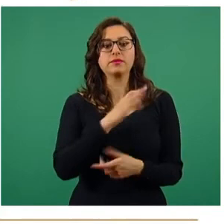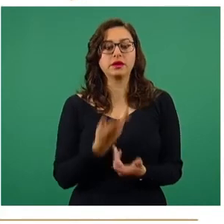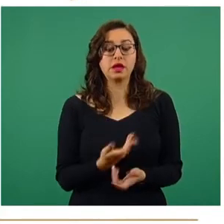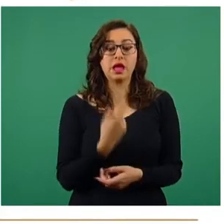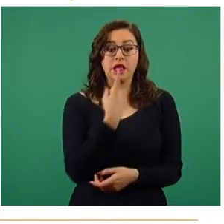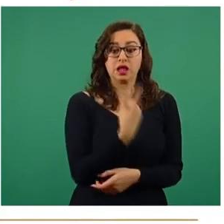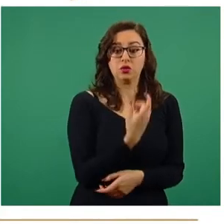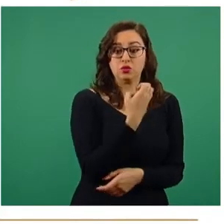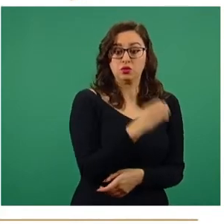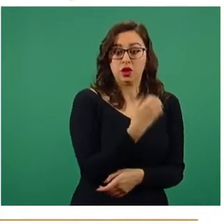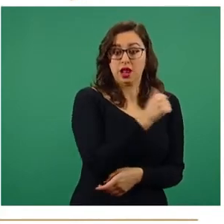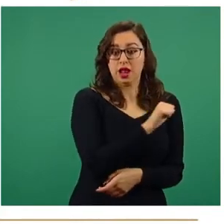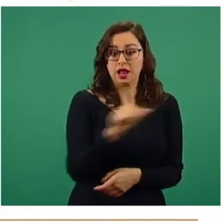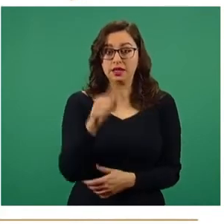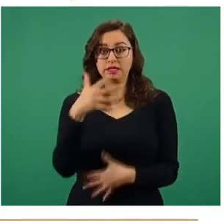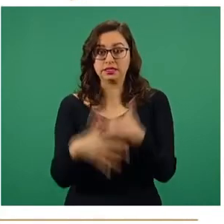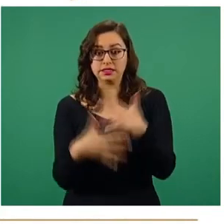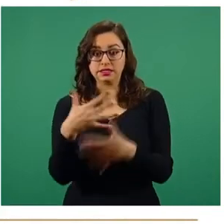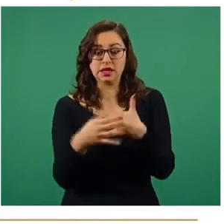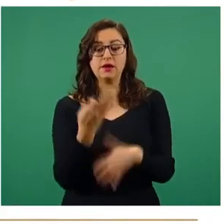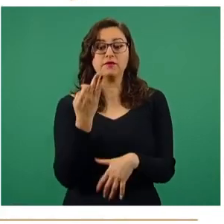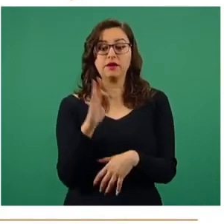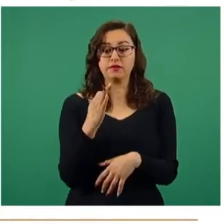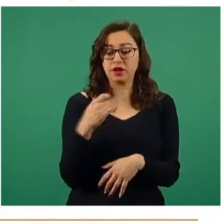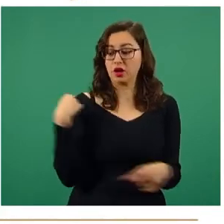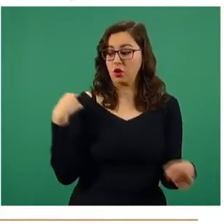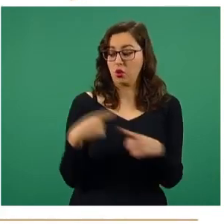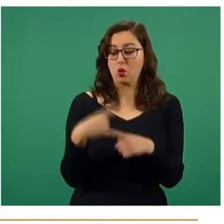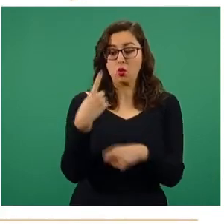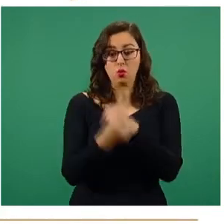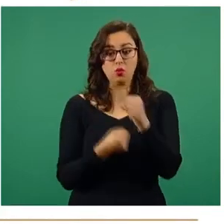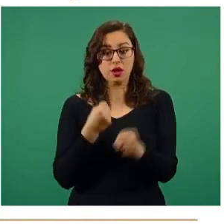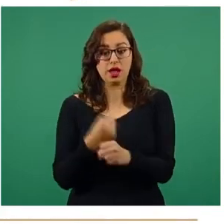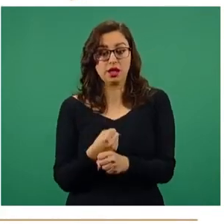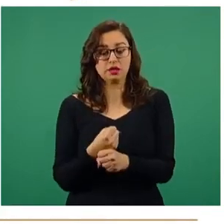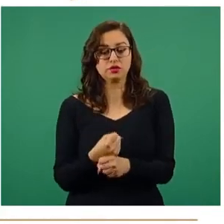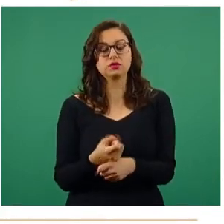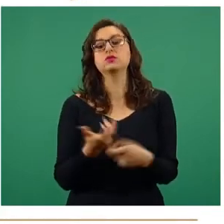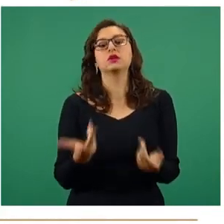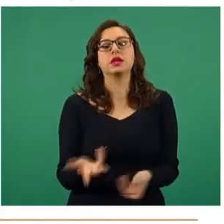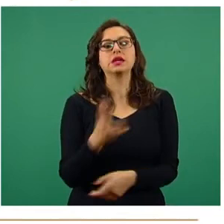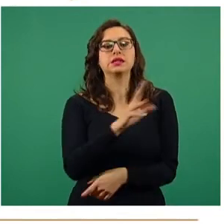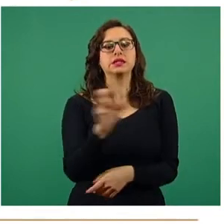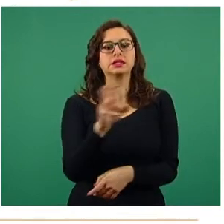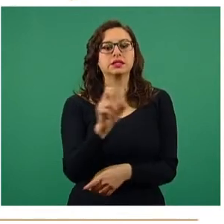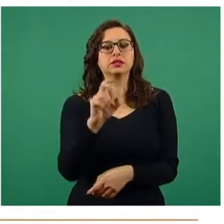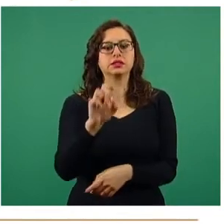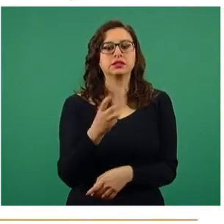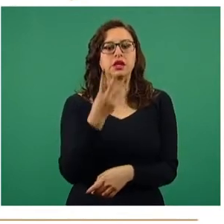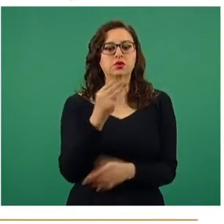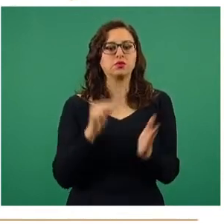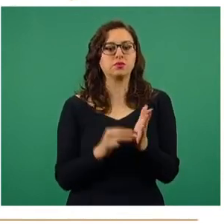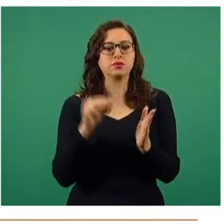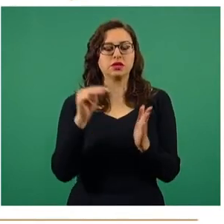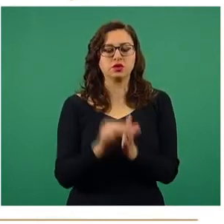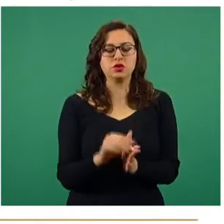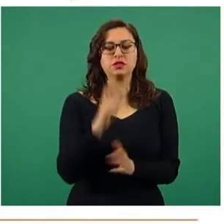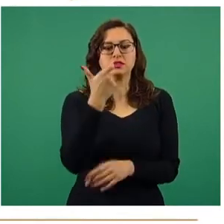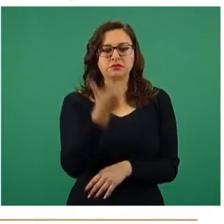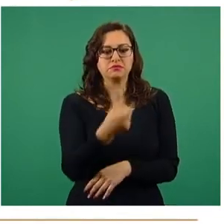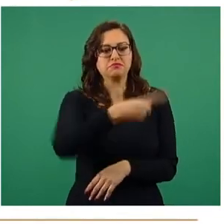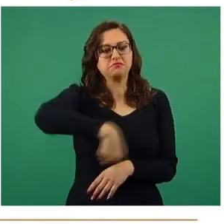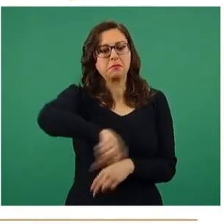1 de enero al 15 de febrero de este año, se le han quitado 531 millones de pesos a la